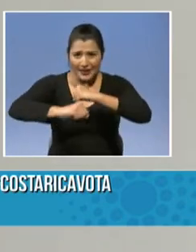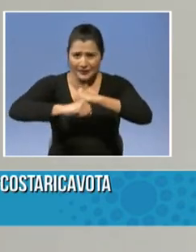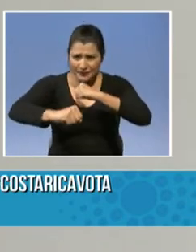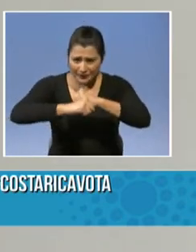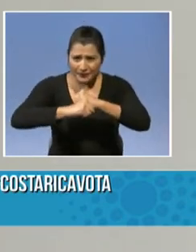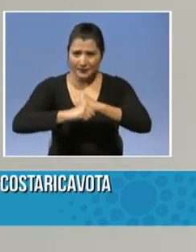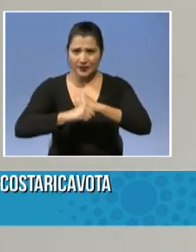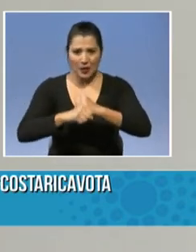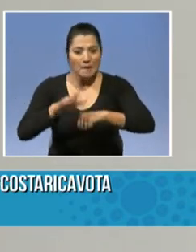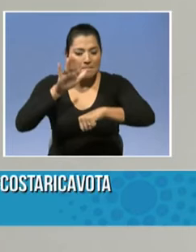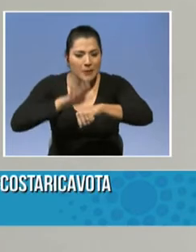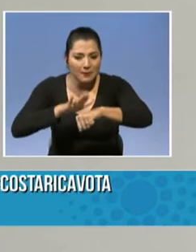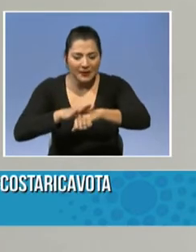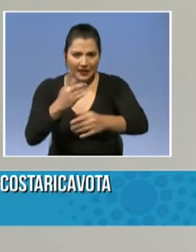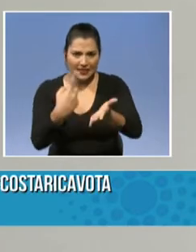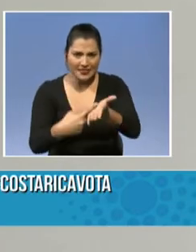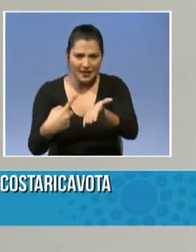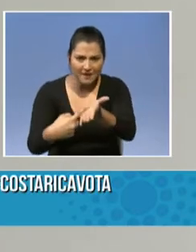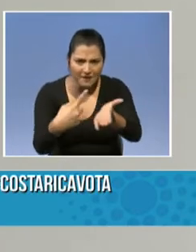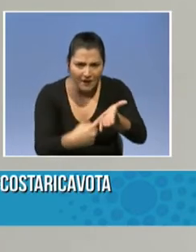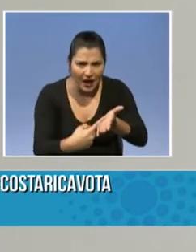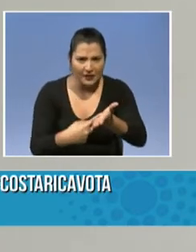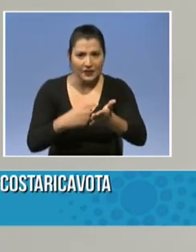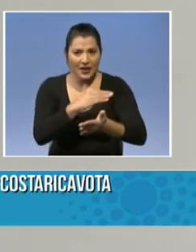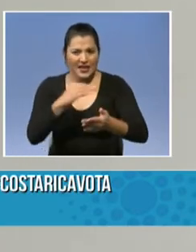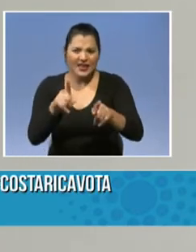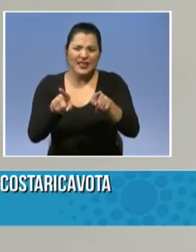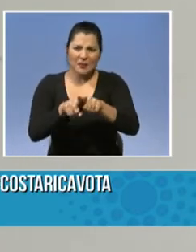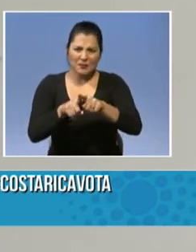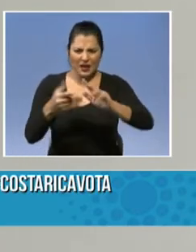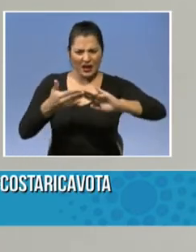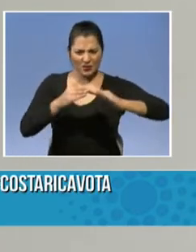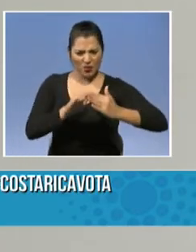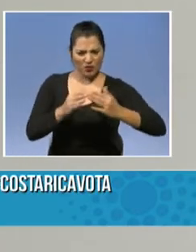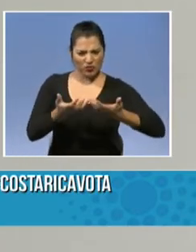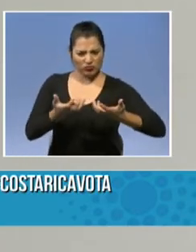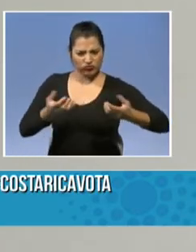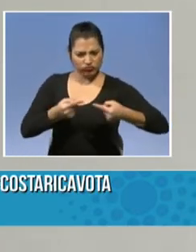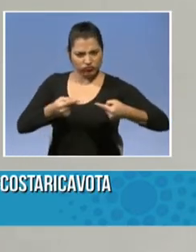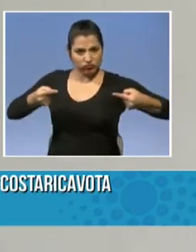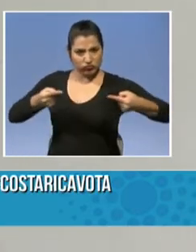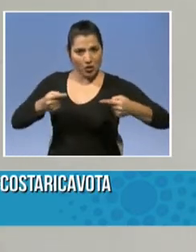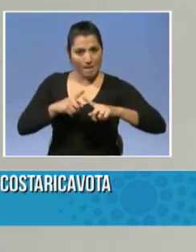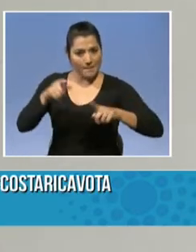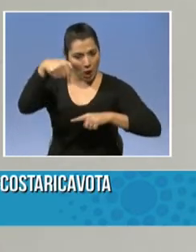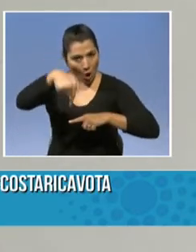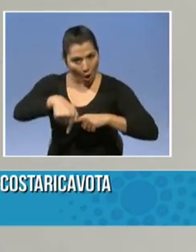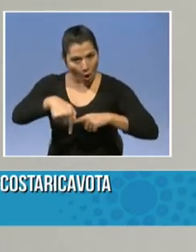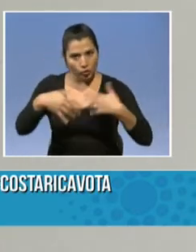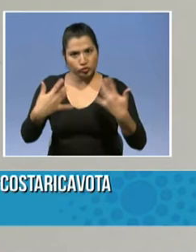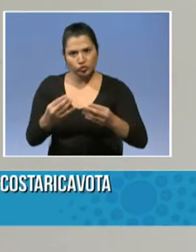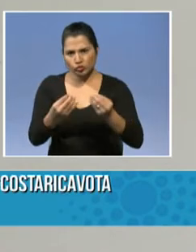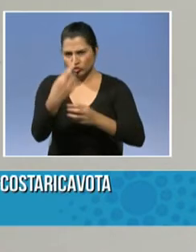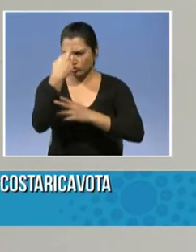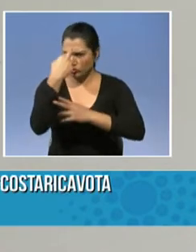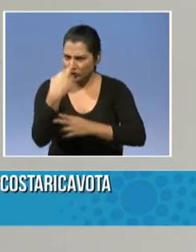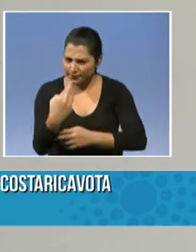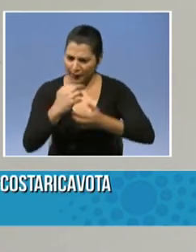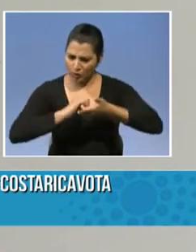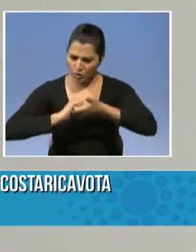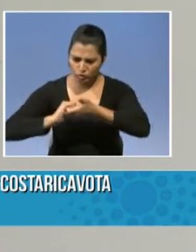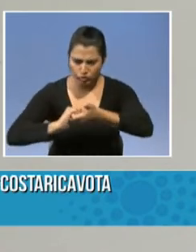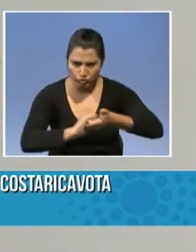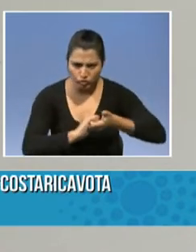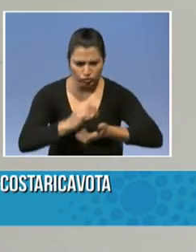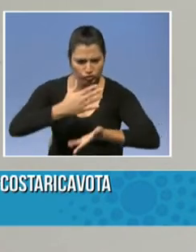crispación del debate y el desencuentro entre nosotros, pero hoy imperó el respeto y la cordialidad cívica que nos caracterizan.